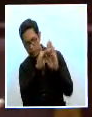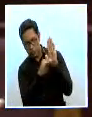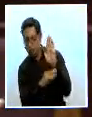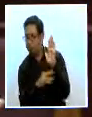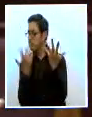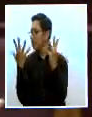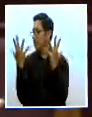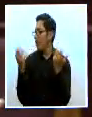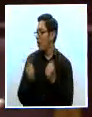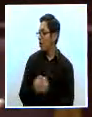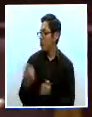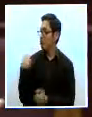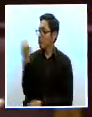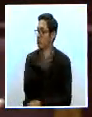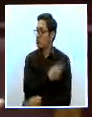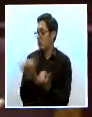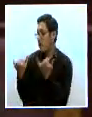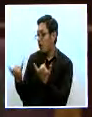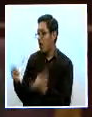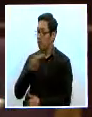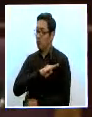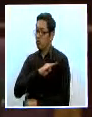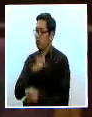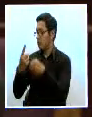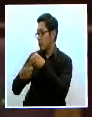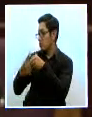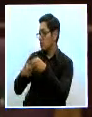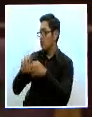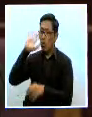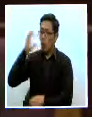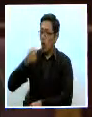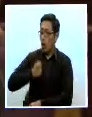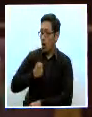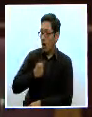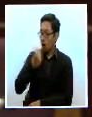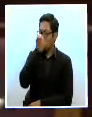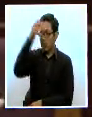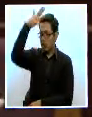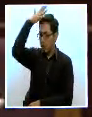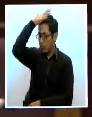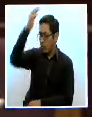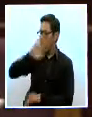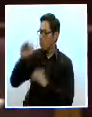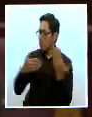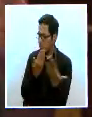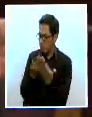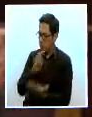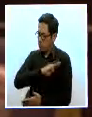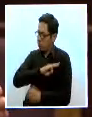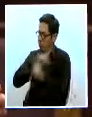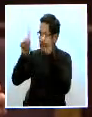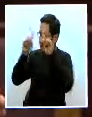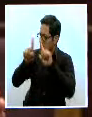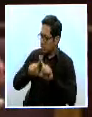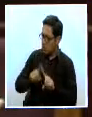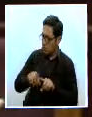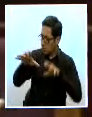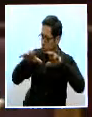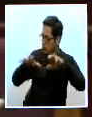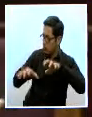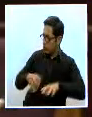aspiración nosotros acudimos no solo al municipio de Quito al municipio de Cuenca Santo Domingo y todos los municipios quienes sabían antes de la campaña